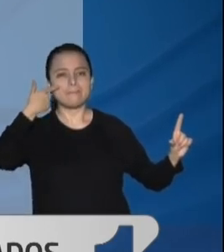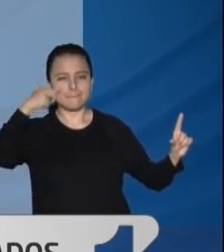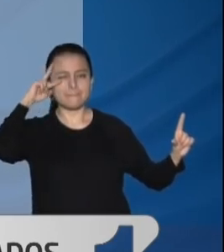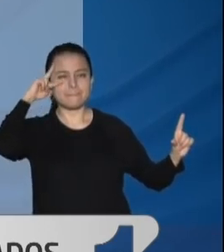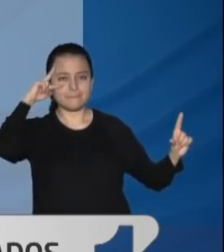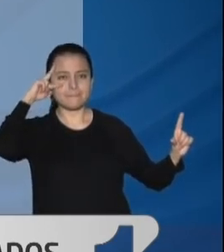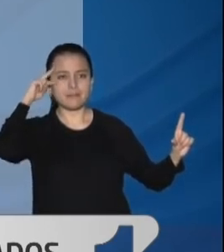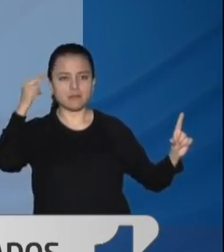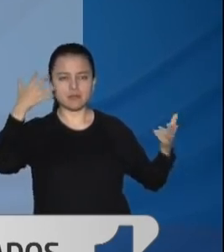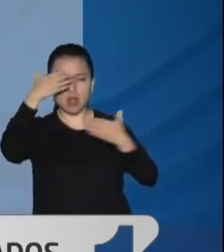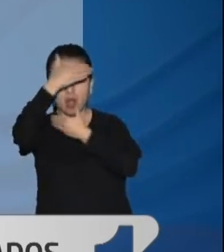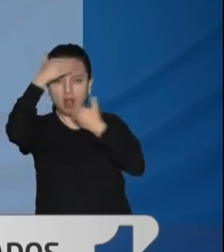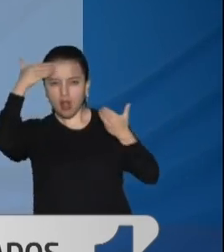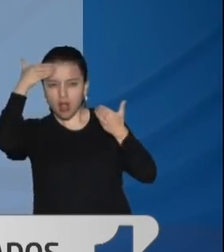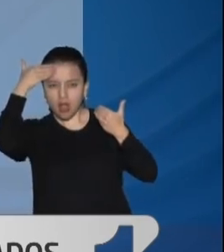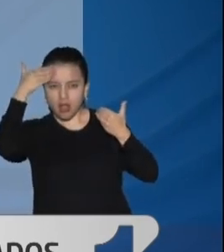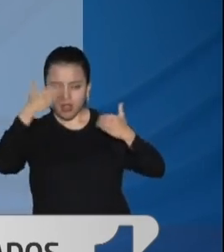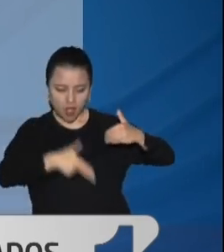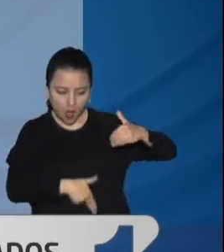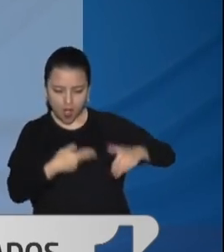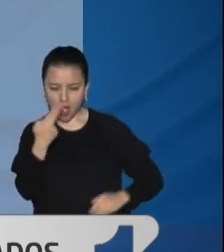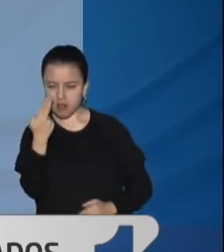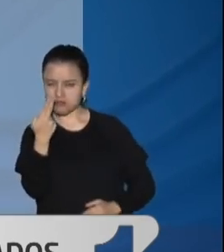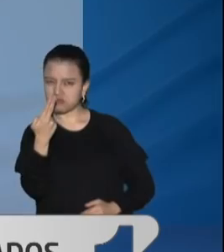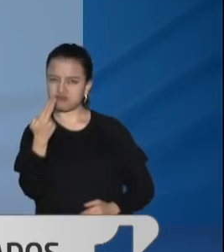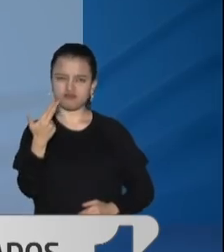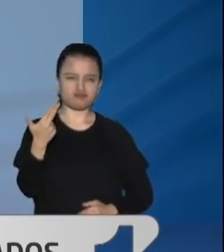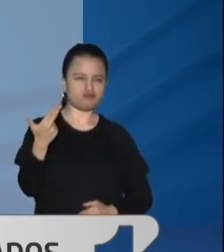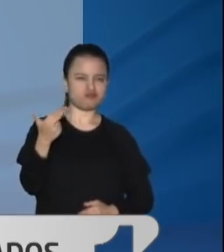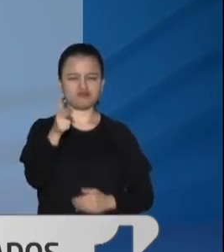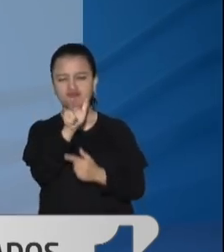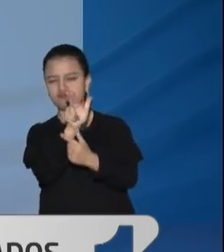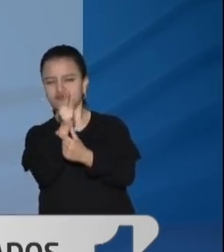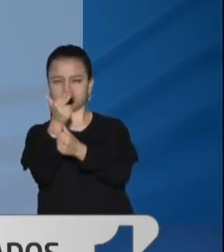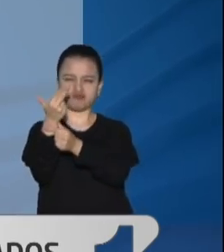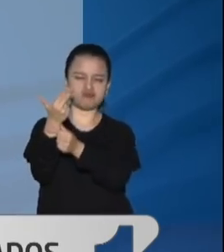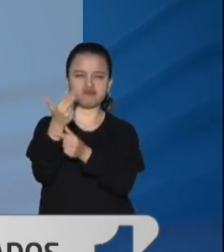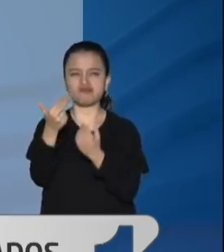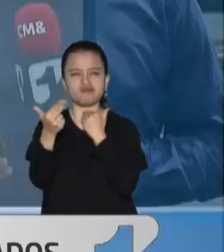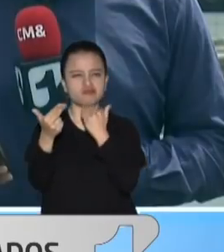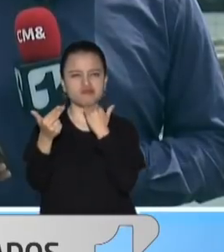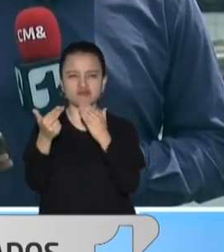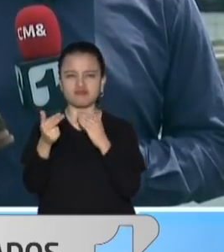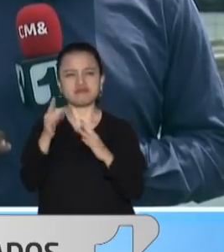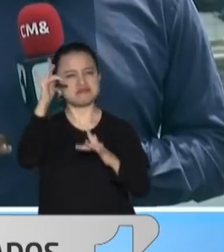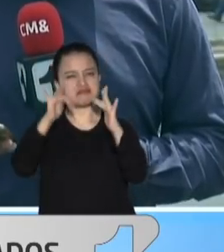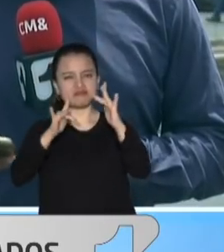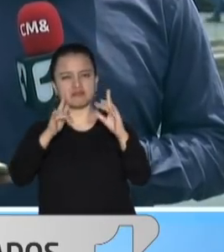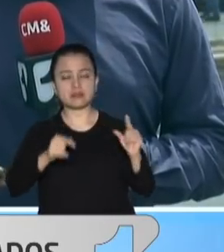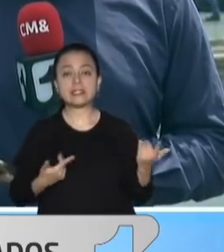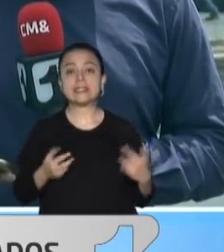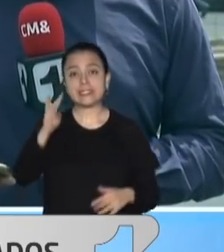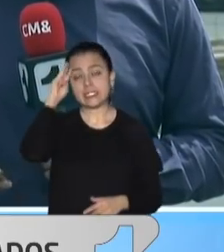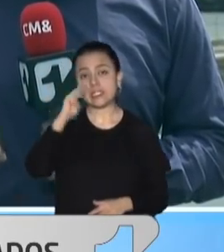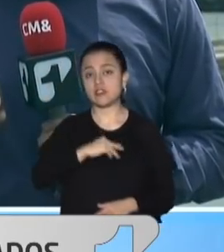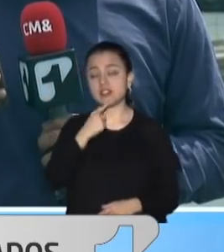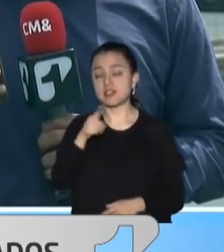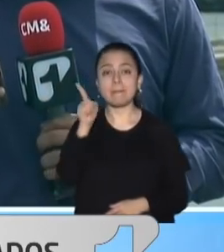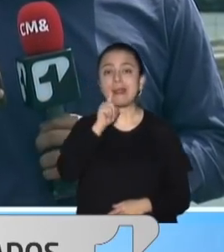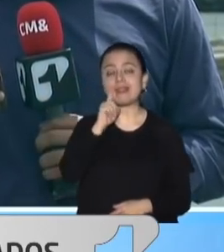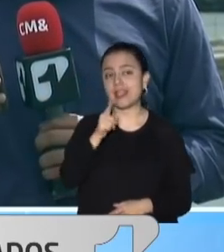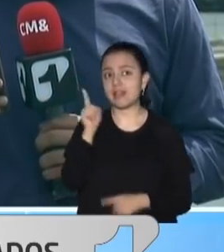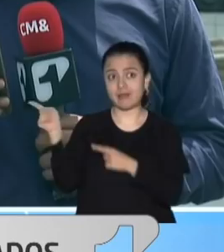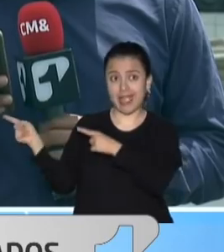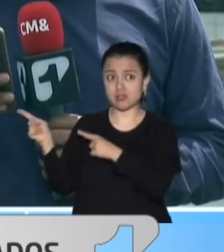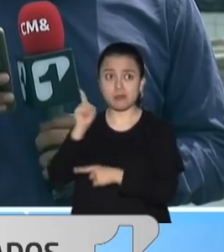allí porta un arma de fuego en sus manos. Es lo que ha dicho hasta el momento el ejército luego de esta denuncia que hizo la